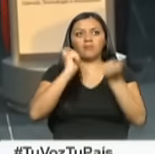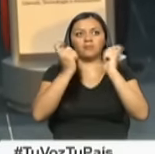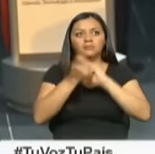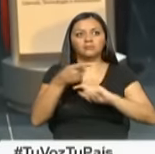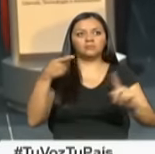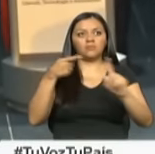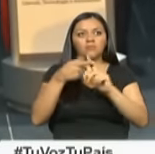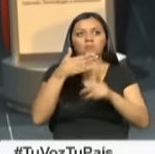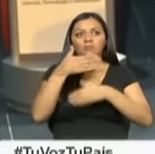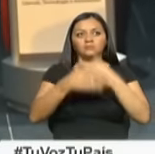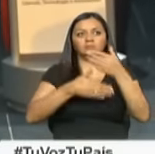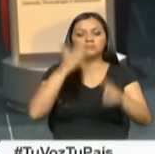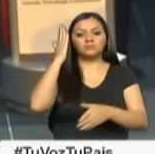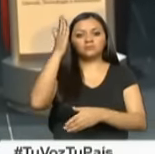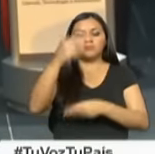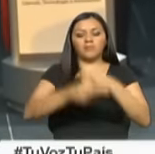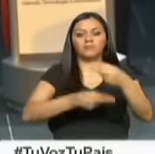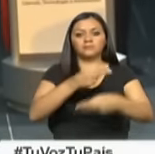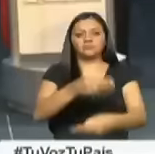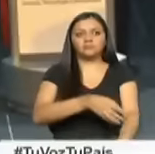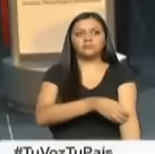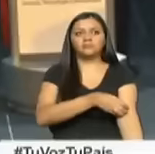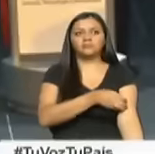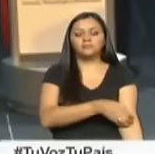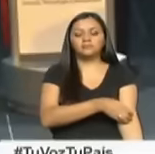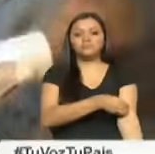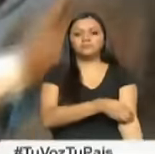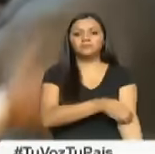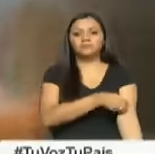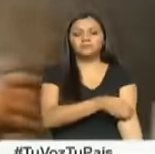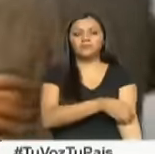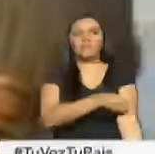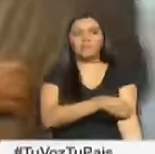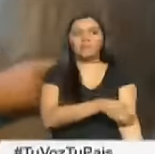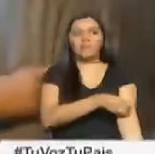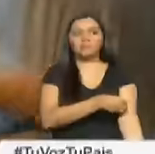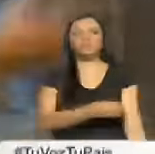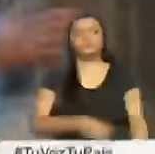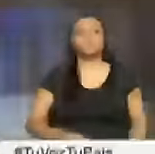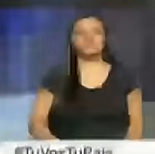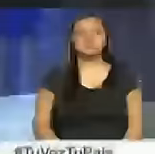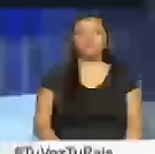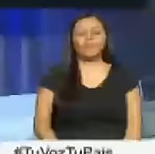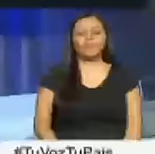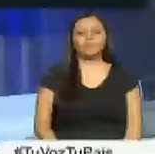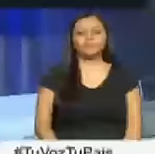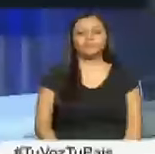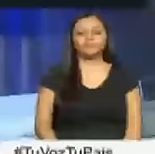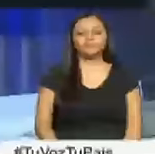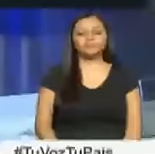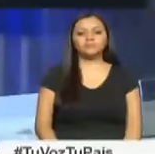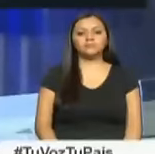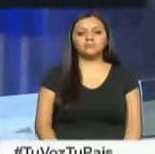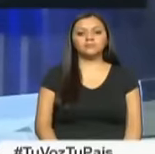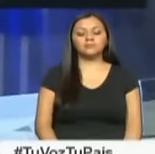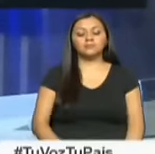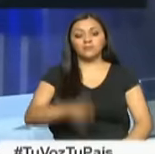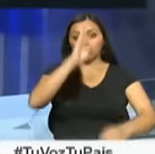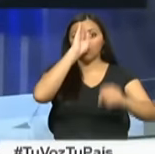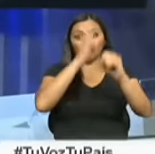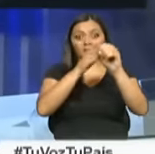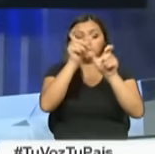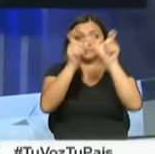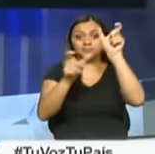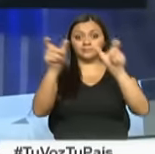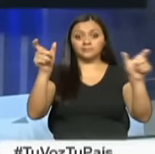camino para las futuras generaciones. Carolina Díaz, Noticiero Ciudadano. Con el fin de que las personas